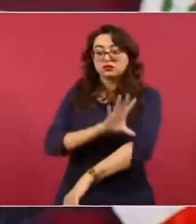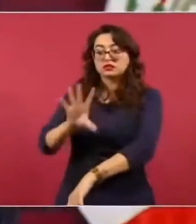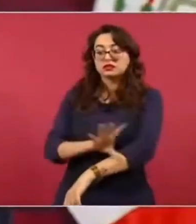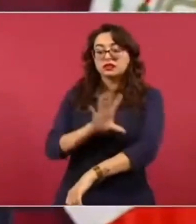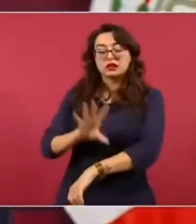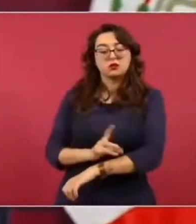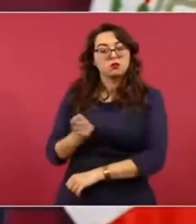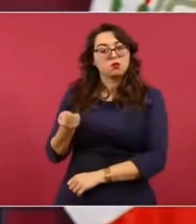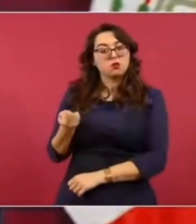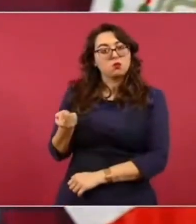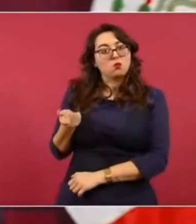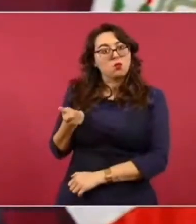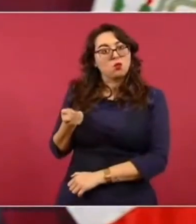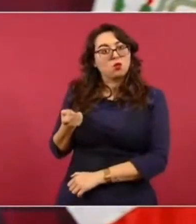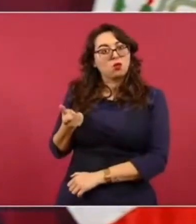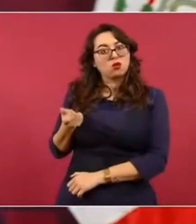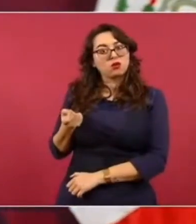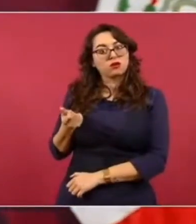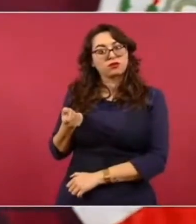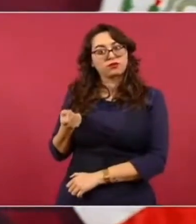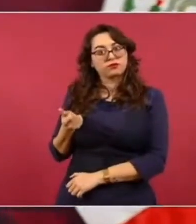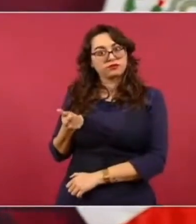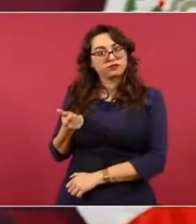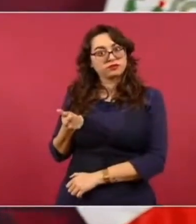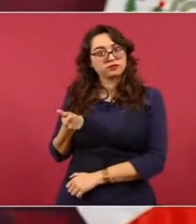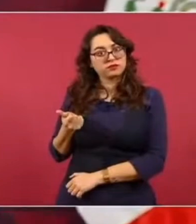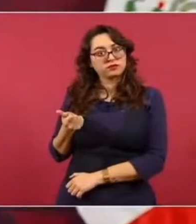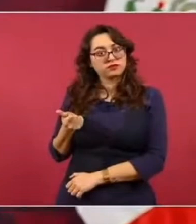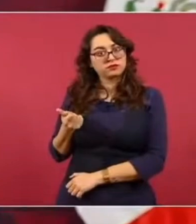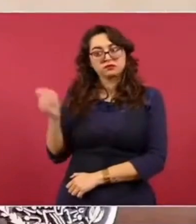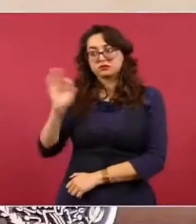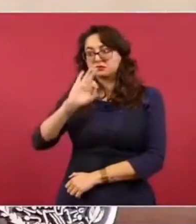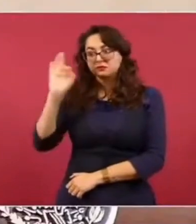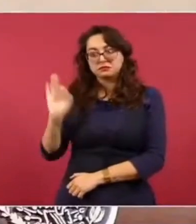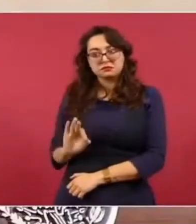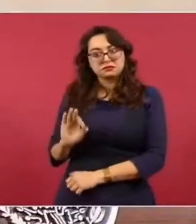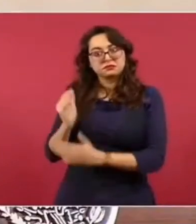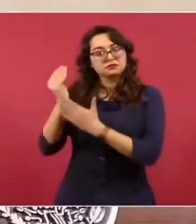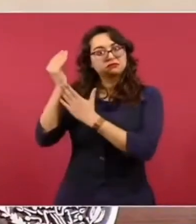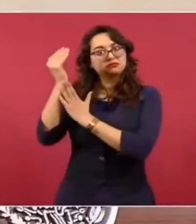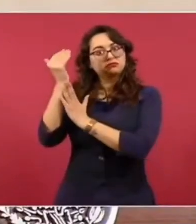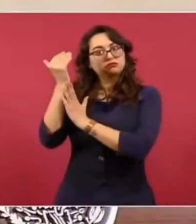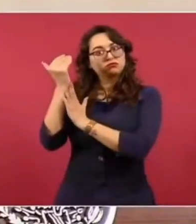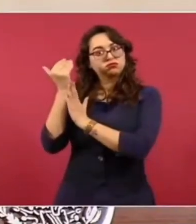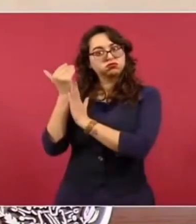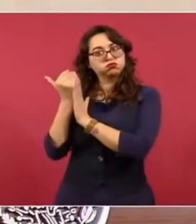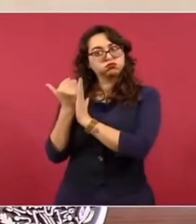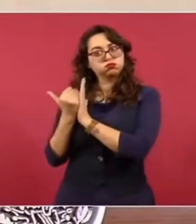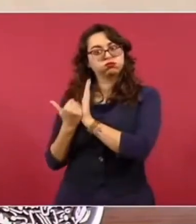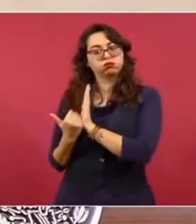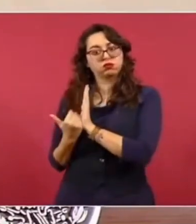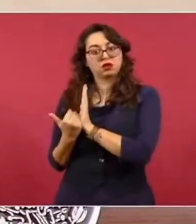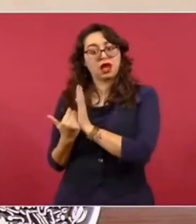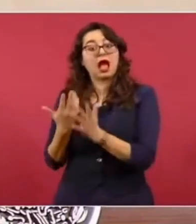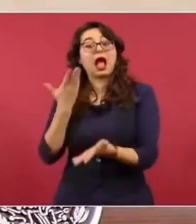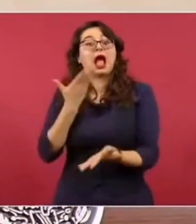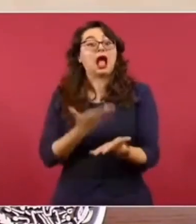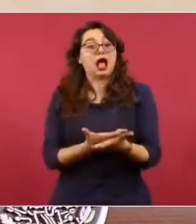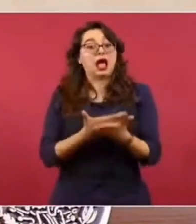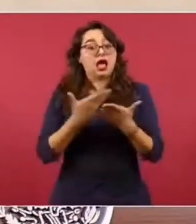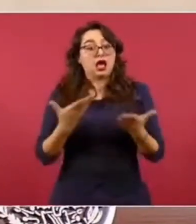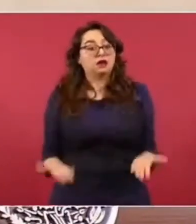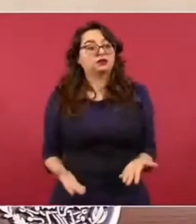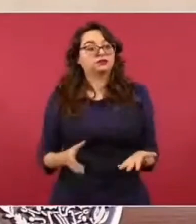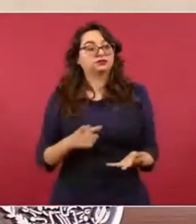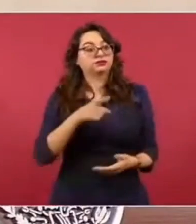mayoritaria, que ya no lo era. Por eso hablo de nacionalización, aunque